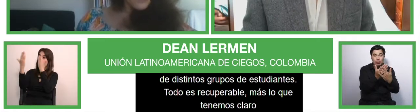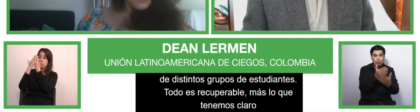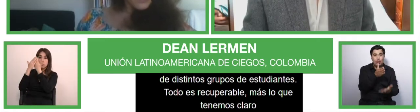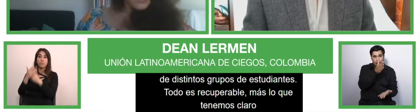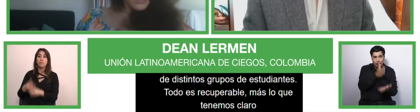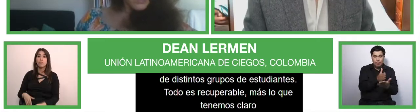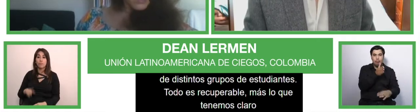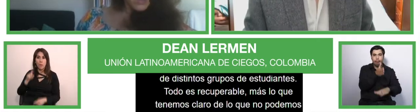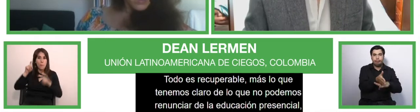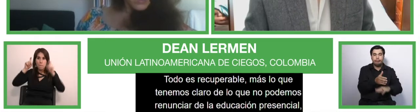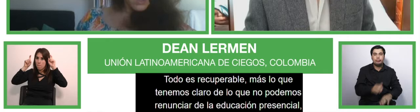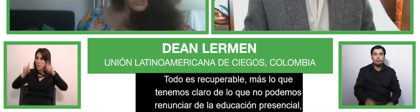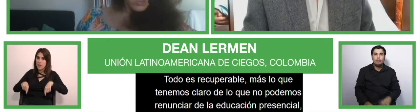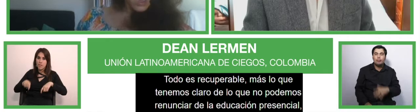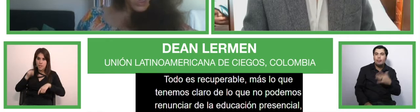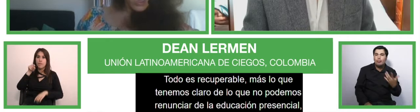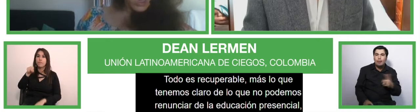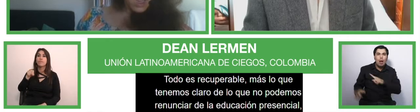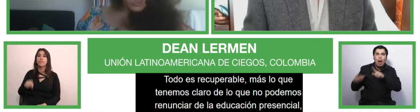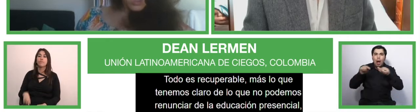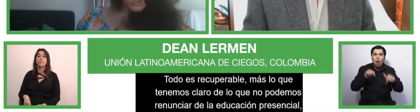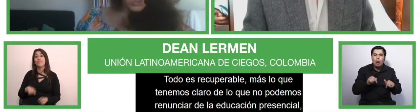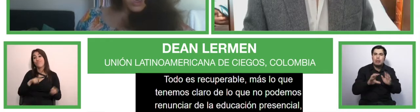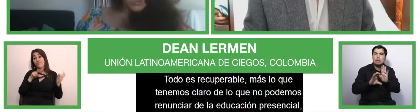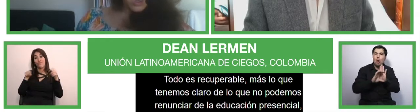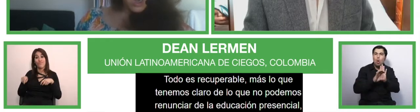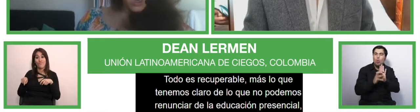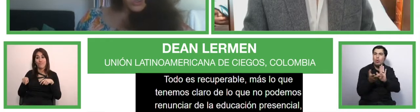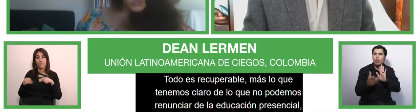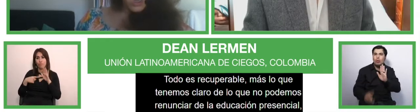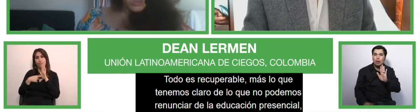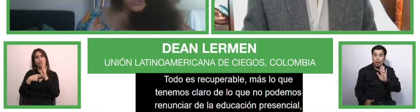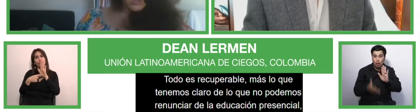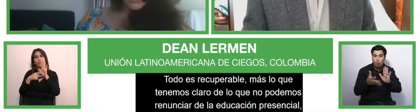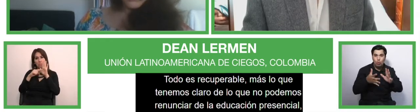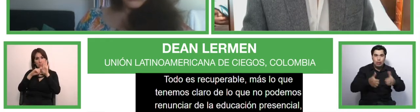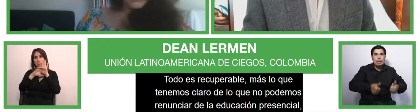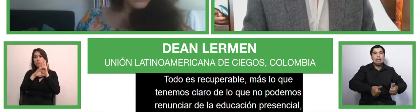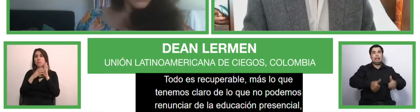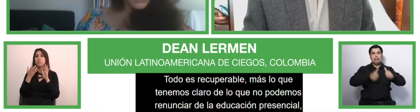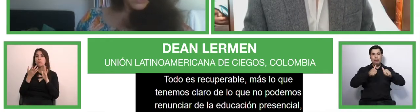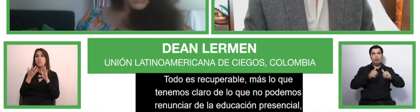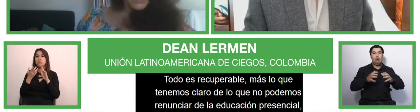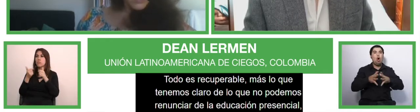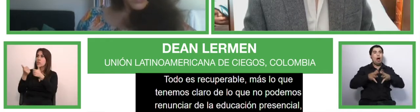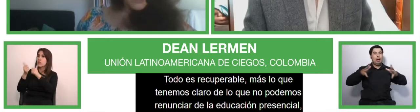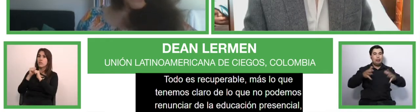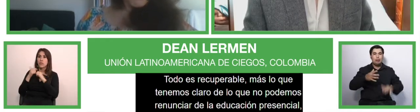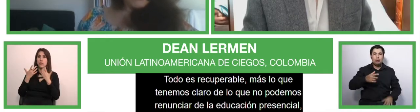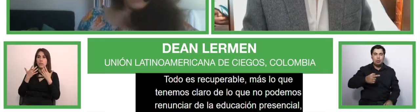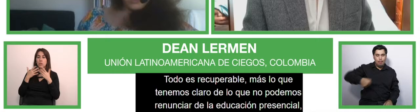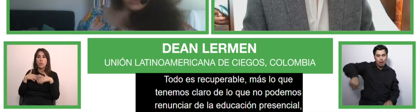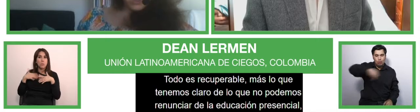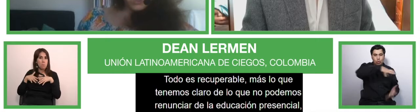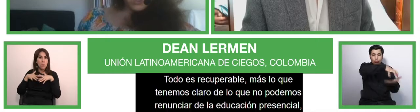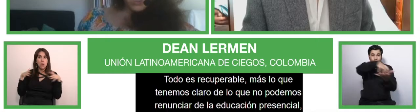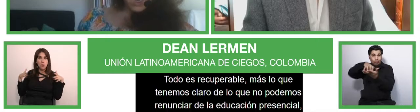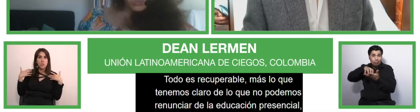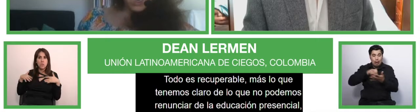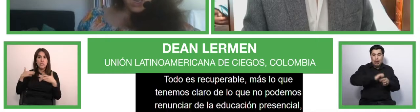constituye en un gran, enorme desafío. O sea, para el sector nuestro, la